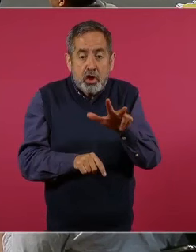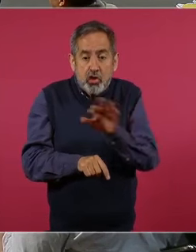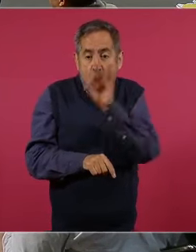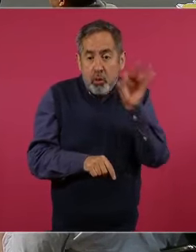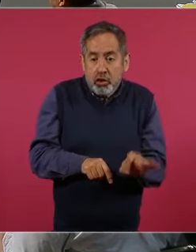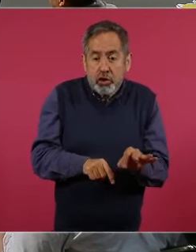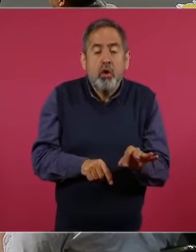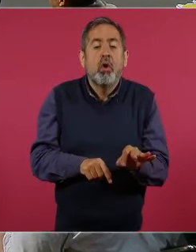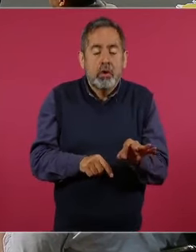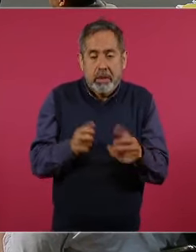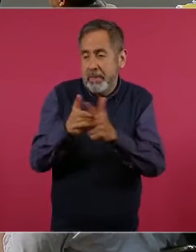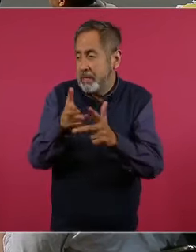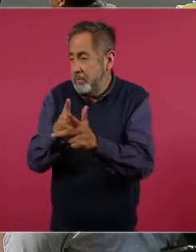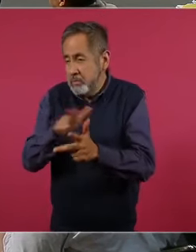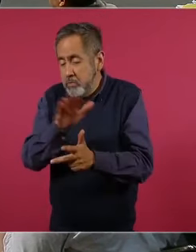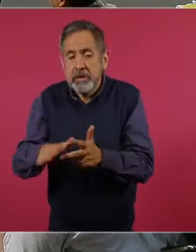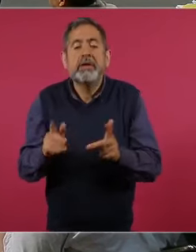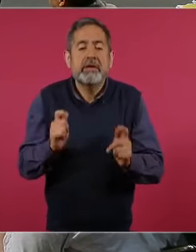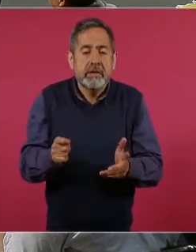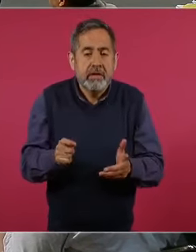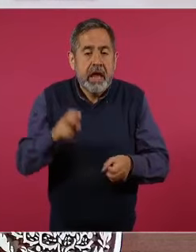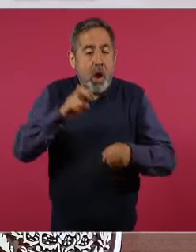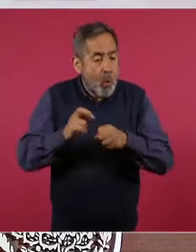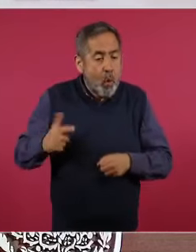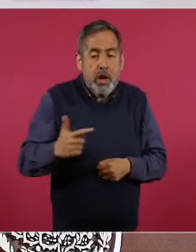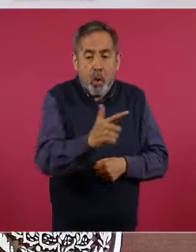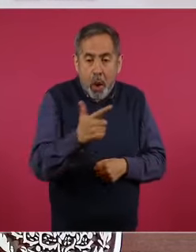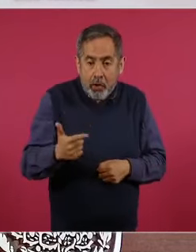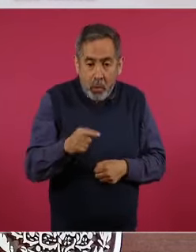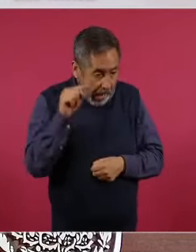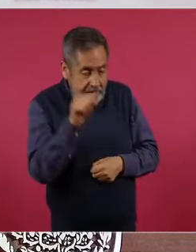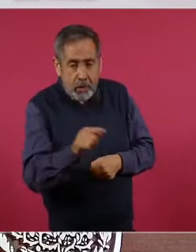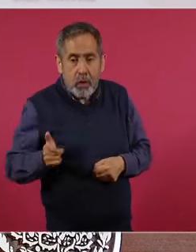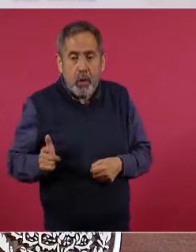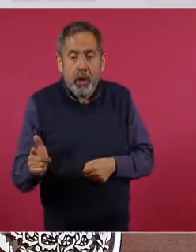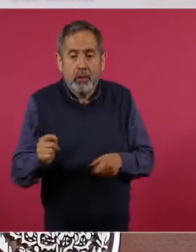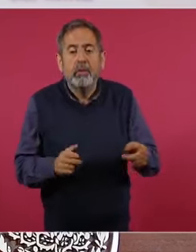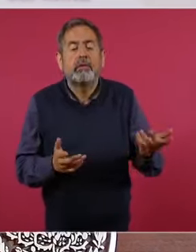18% de los homicidios en Guanajuato. O